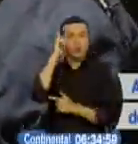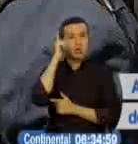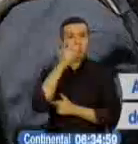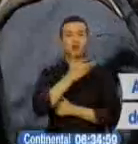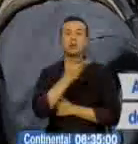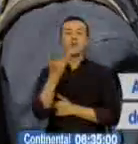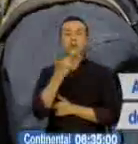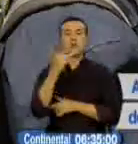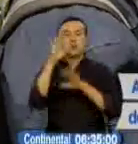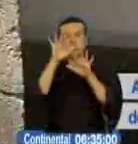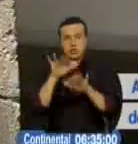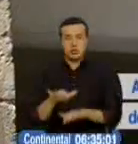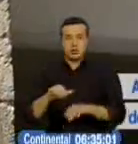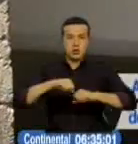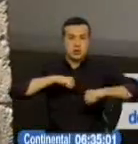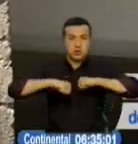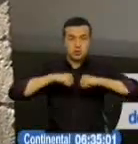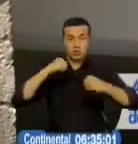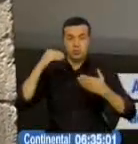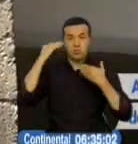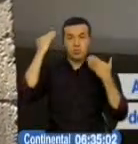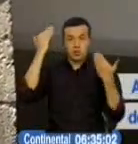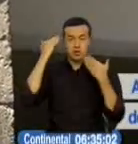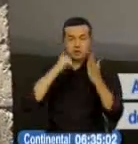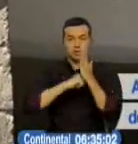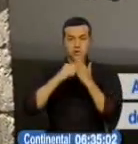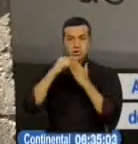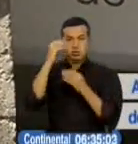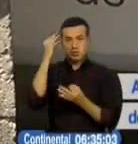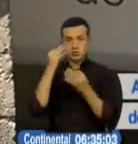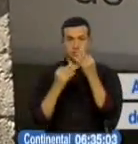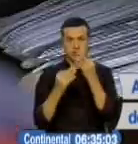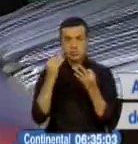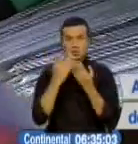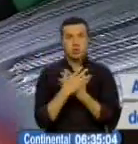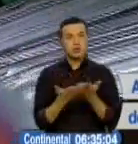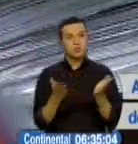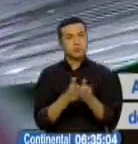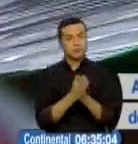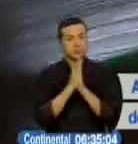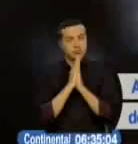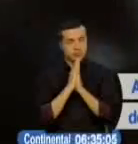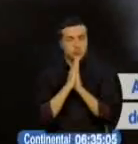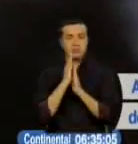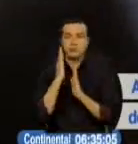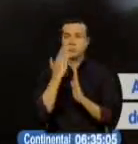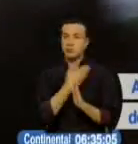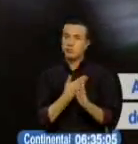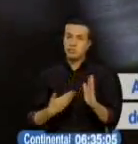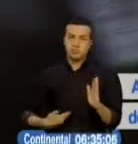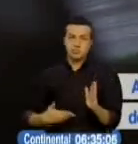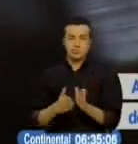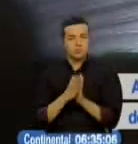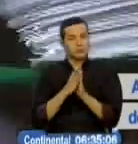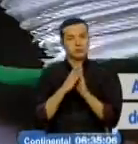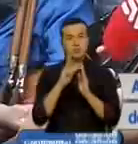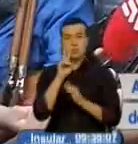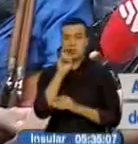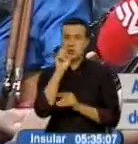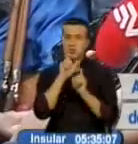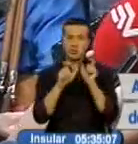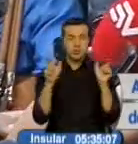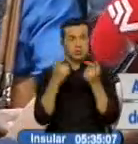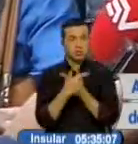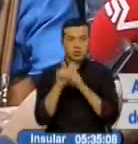se reunió con la secretaria de Gestión de la Política y ministra de Justicia, a quienes les pidieron que el jefe de Estado conceda el indulto a 20 procesados.